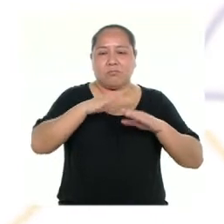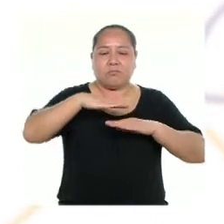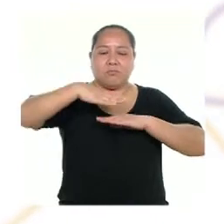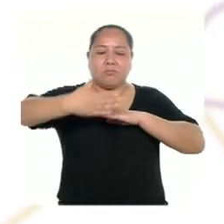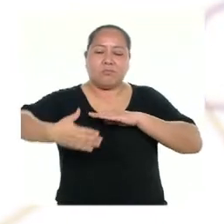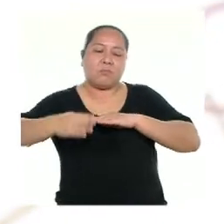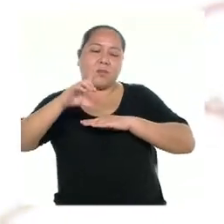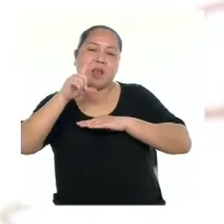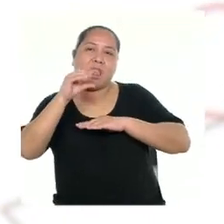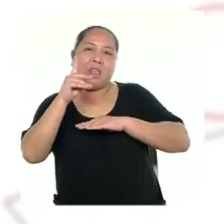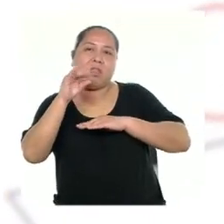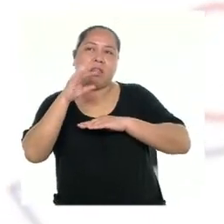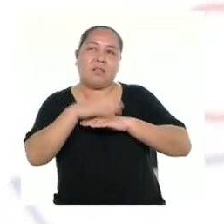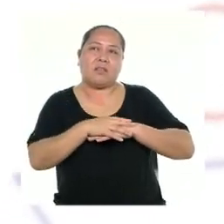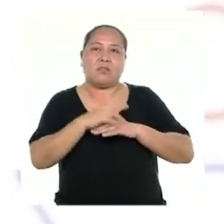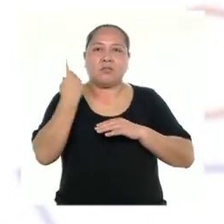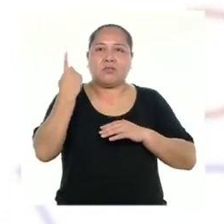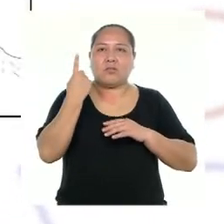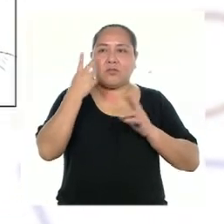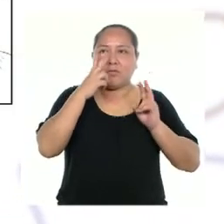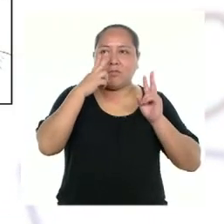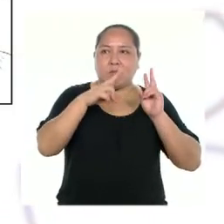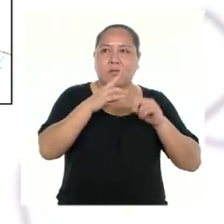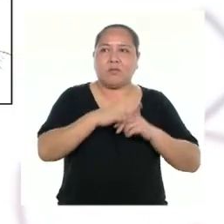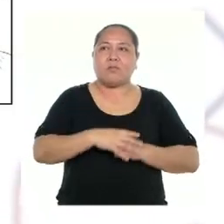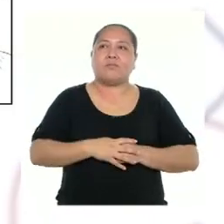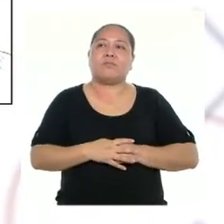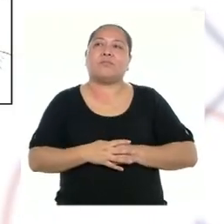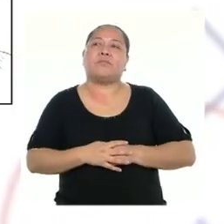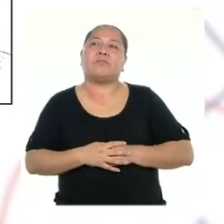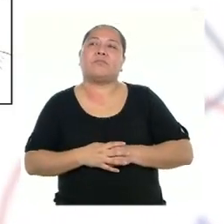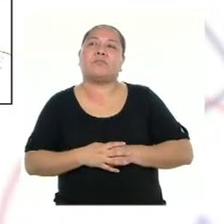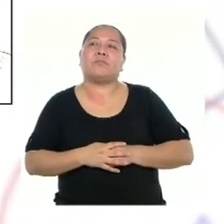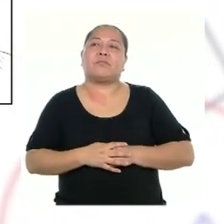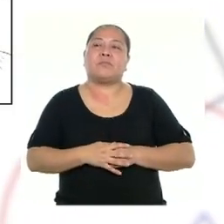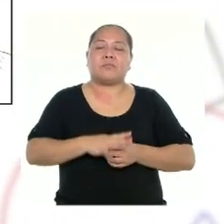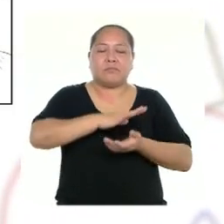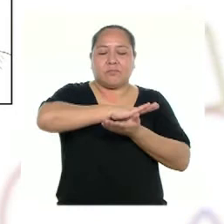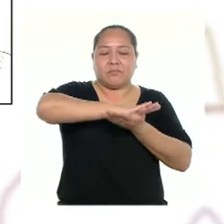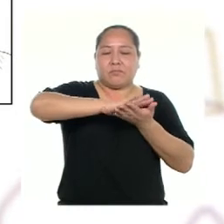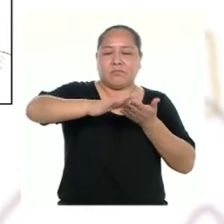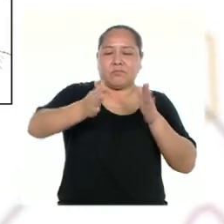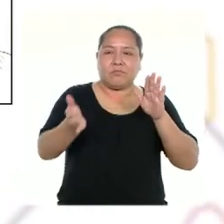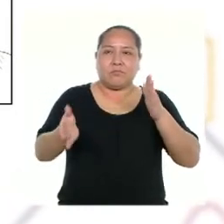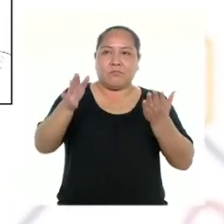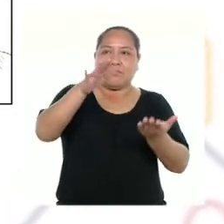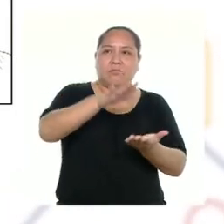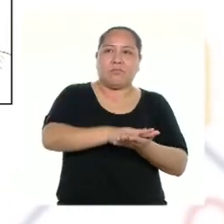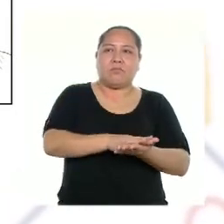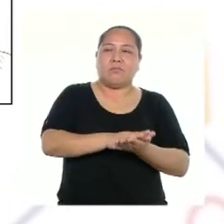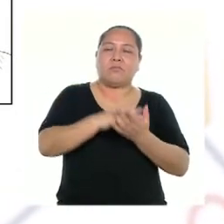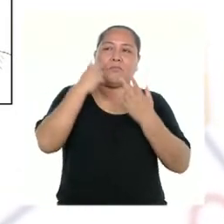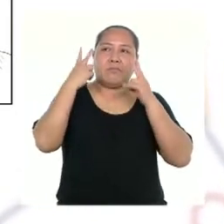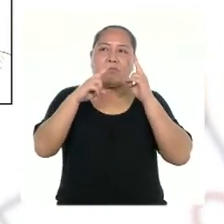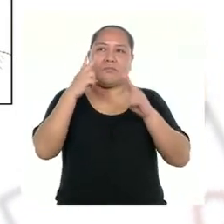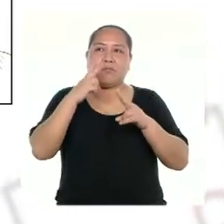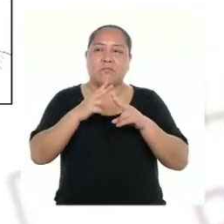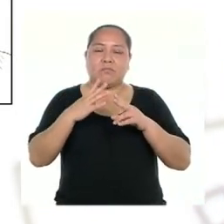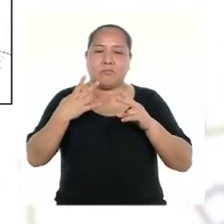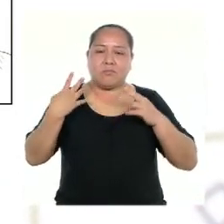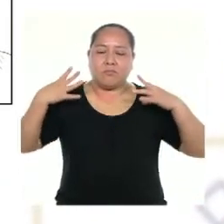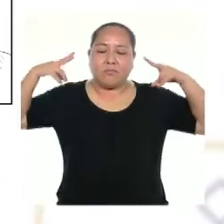las montañas. Mediremos únicamente las superficies horizontales, es decir, las que se podrían